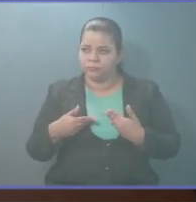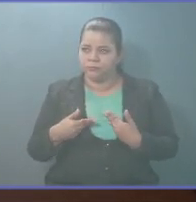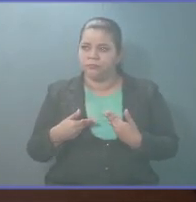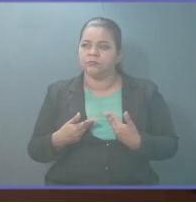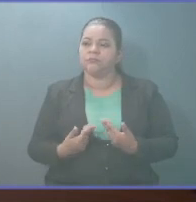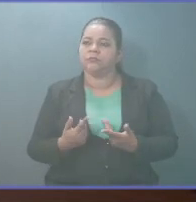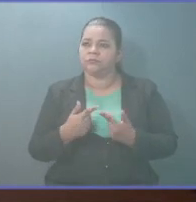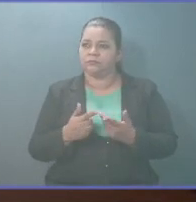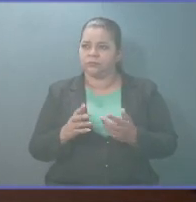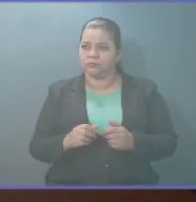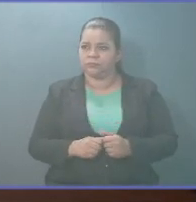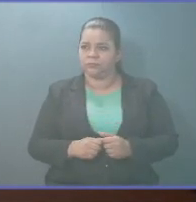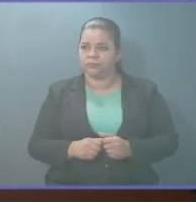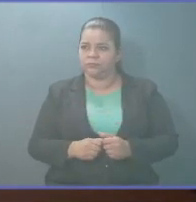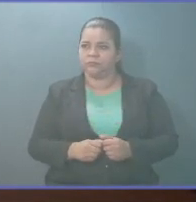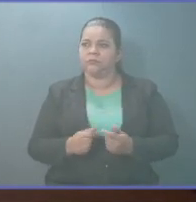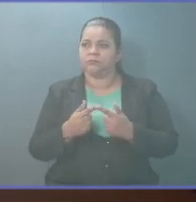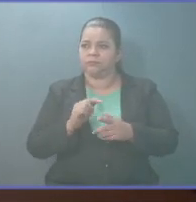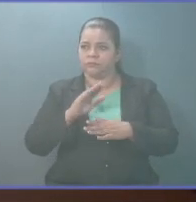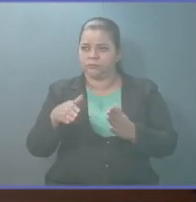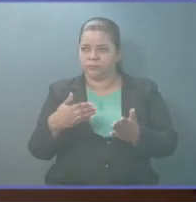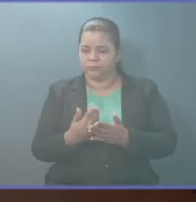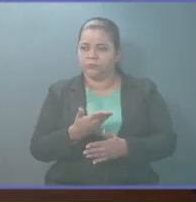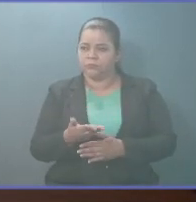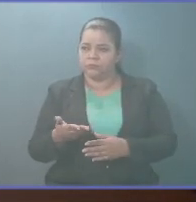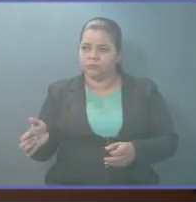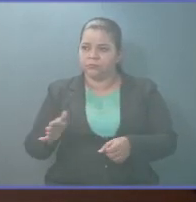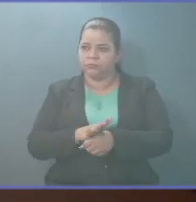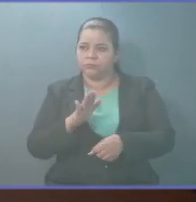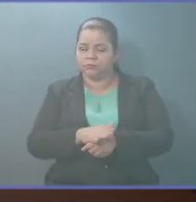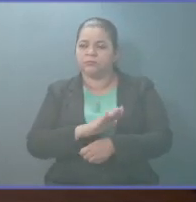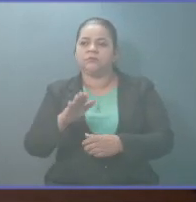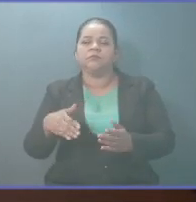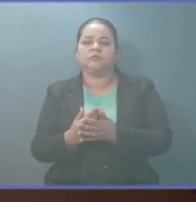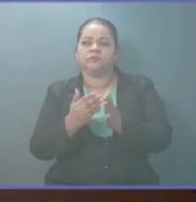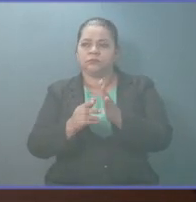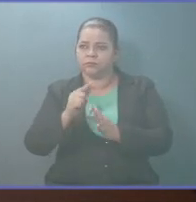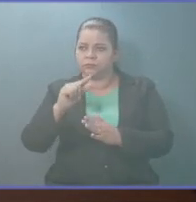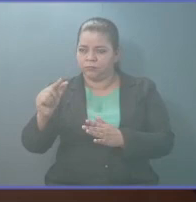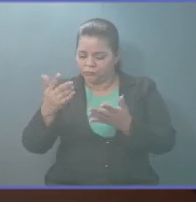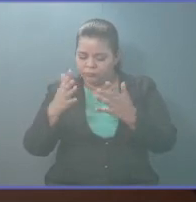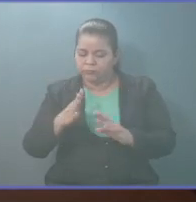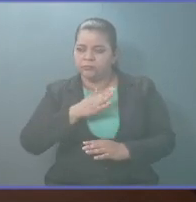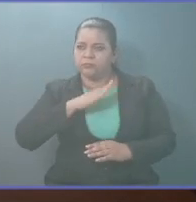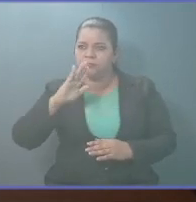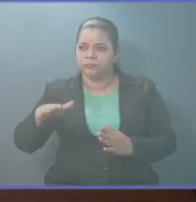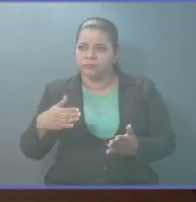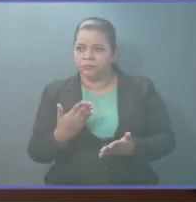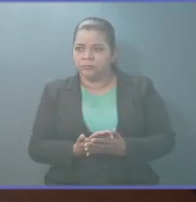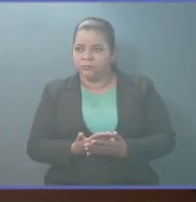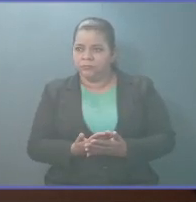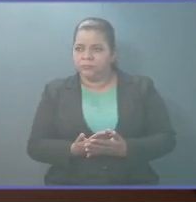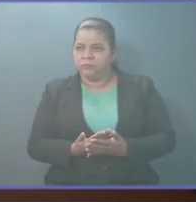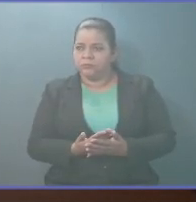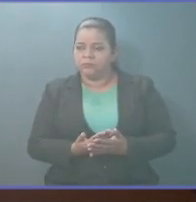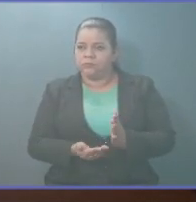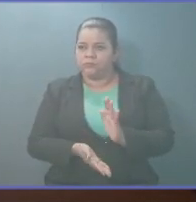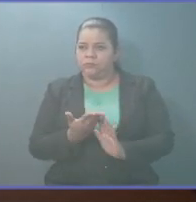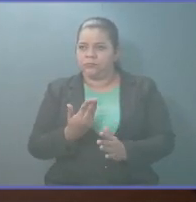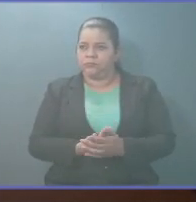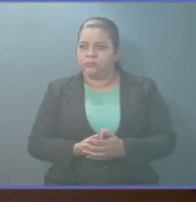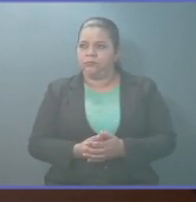o vulnerado, librar los oficios correspondientes a las instituciones estatales que deban hacer cumplir las medidas adoptadas para el restablecimiento de los derechos